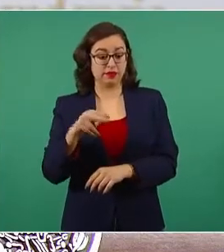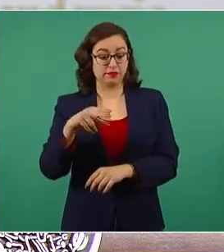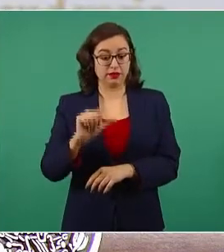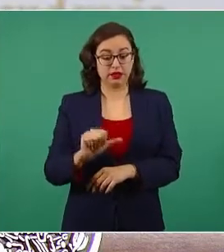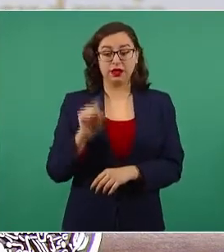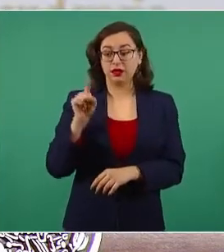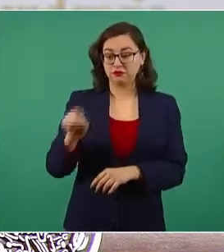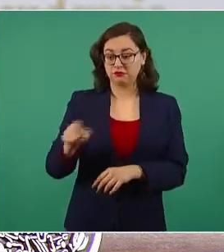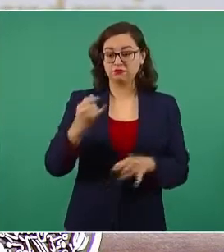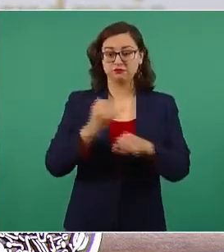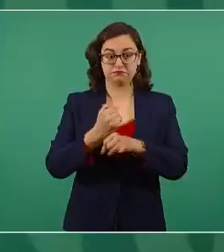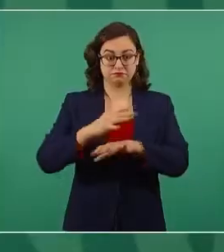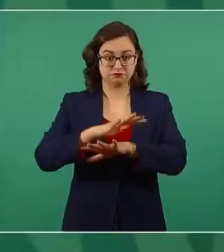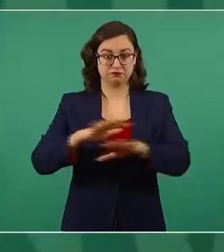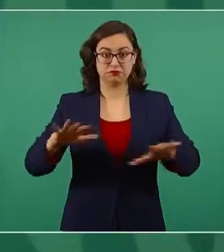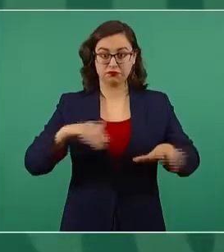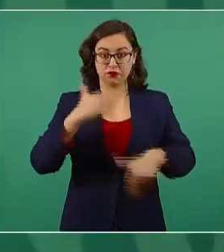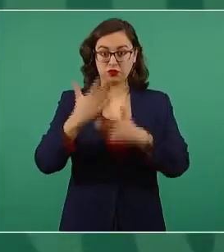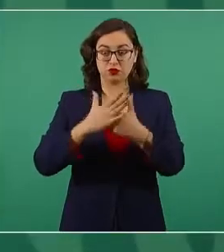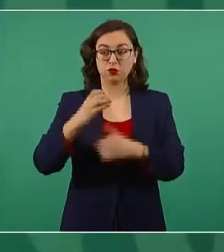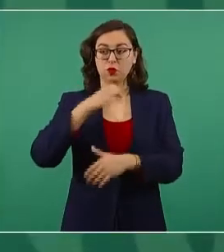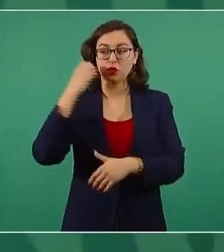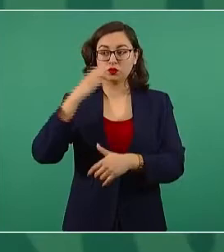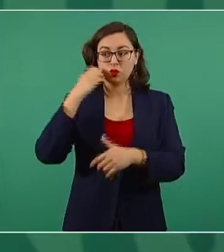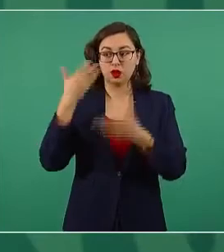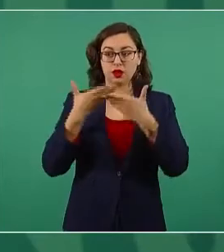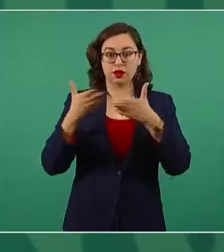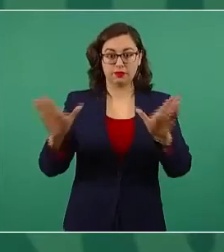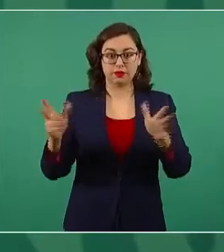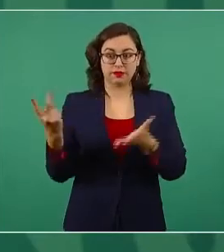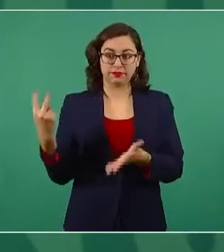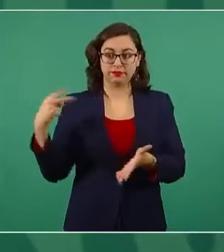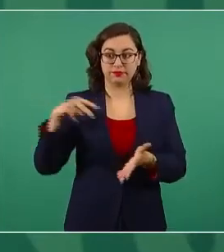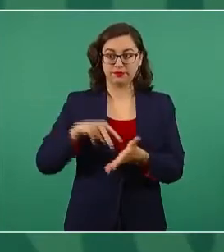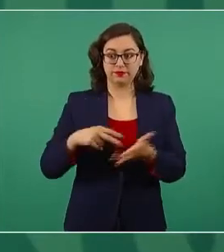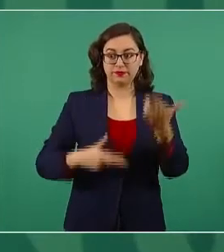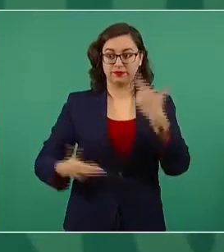clases presenciales. El